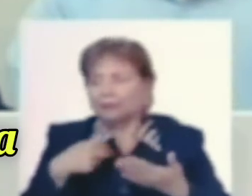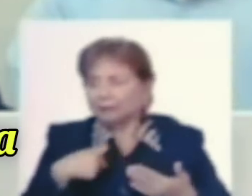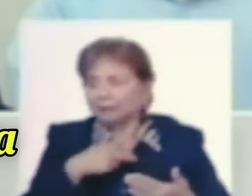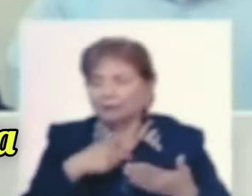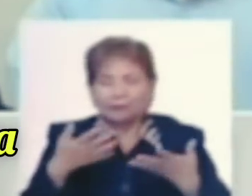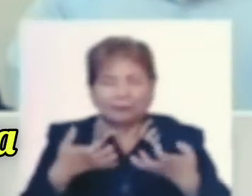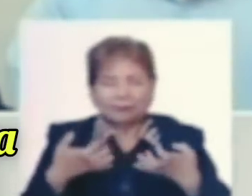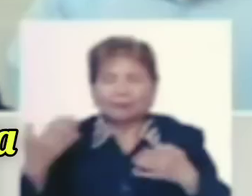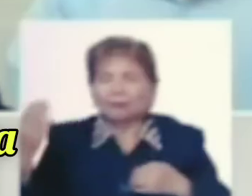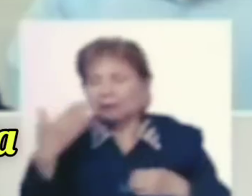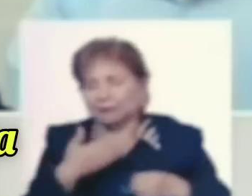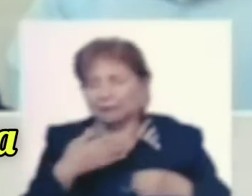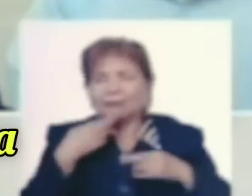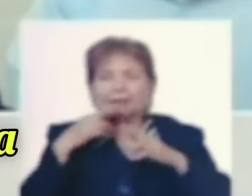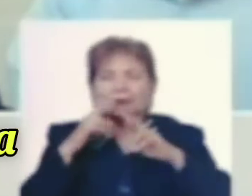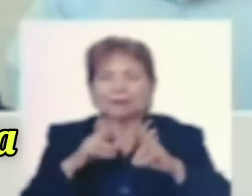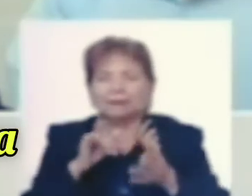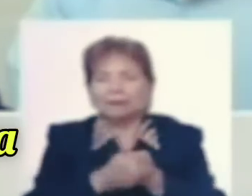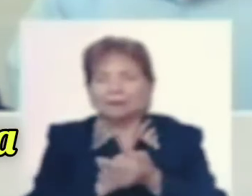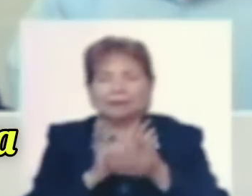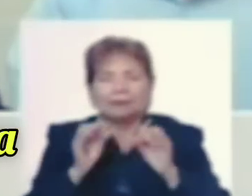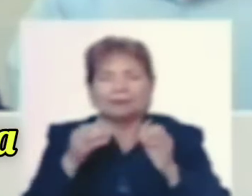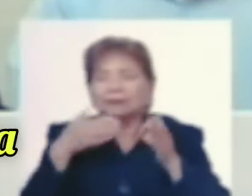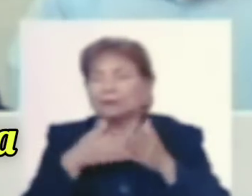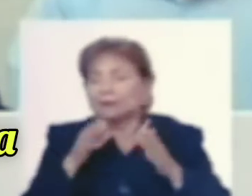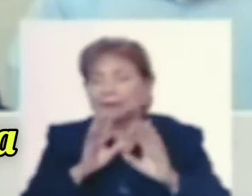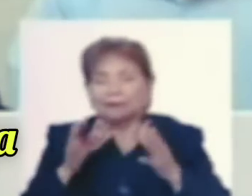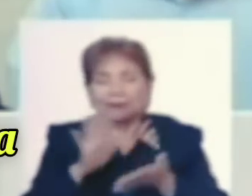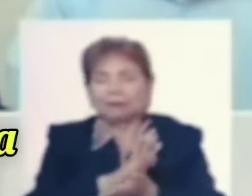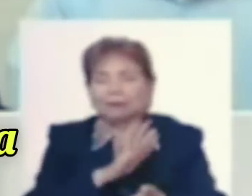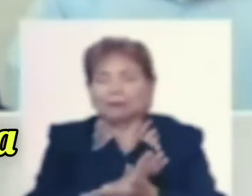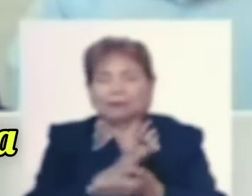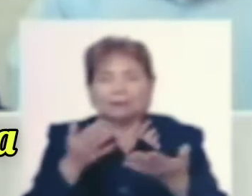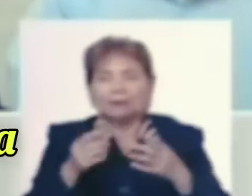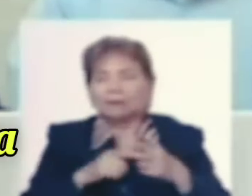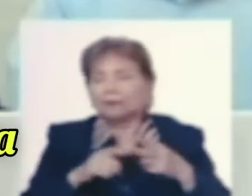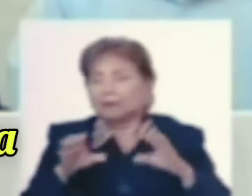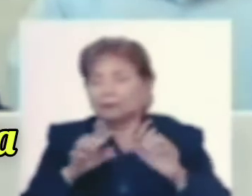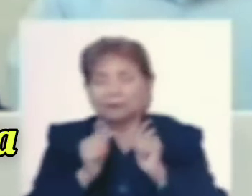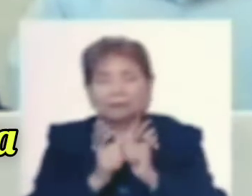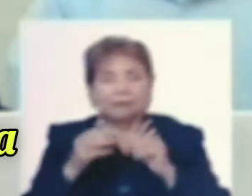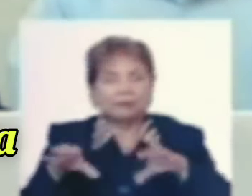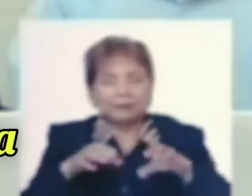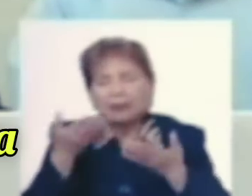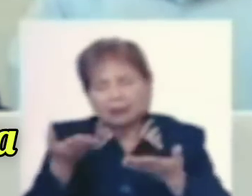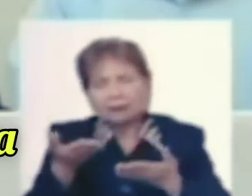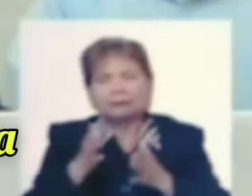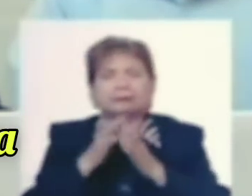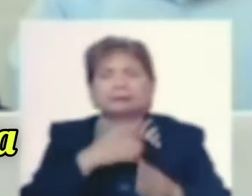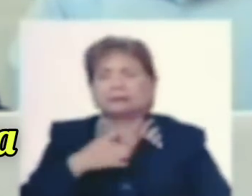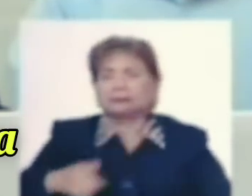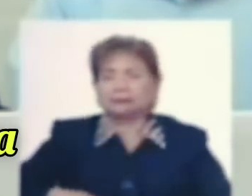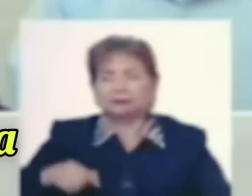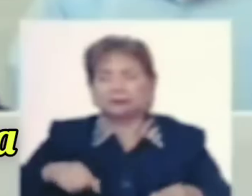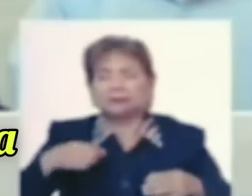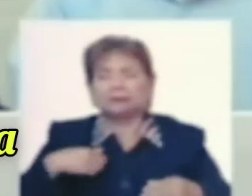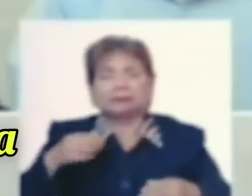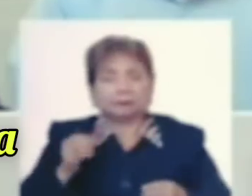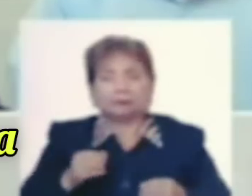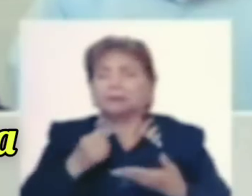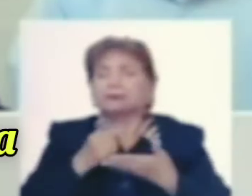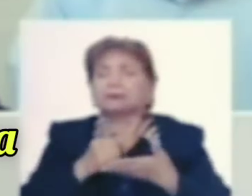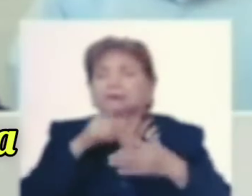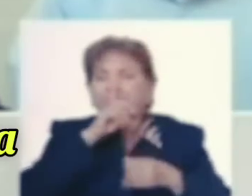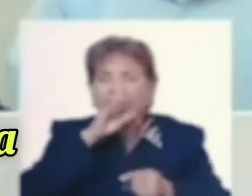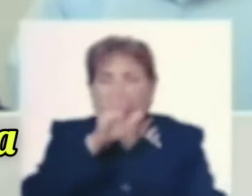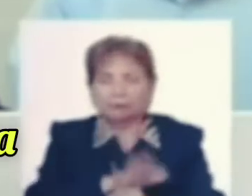estamos queriendo ir y dar la respuesta. En caso de inconcurrencia, no entregar la documentación, la comisión se encuentra facultada. Entonces, señor, a cambio patrocinado, está